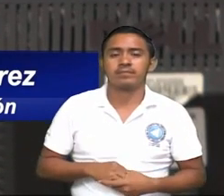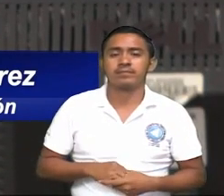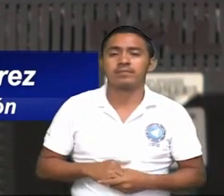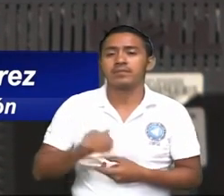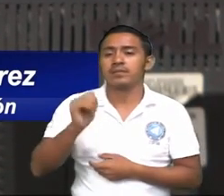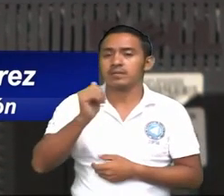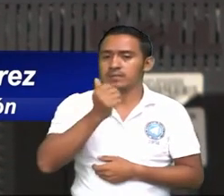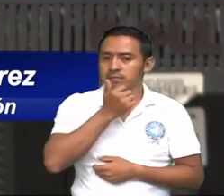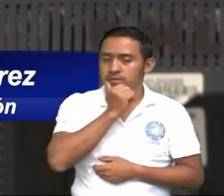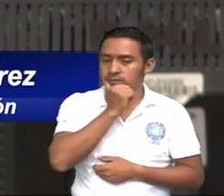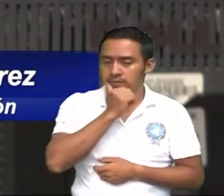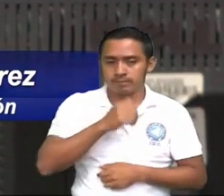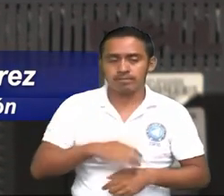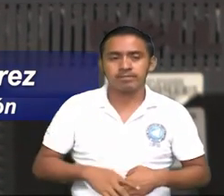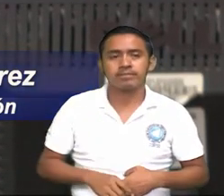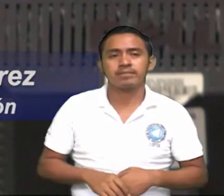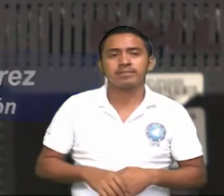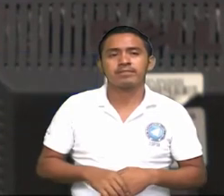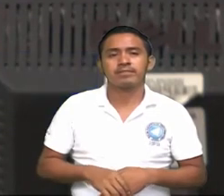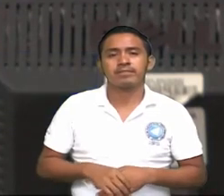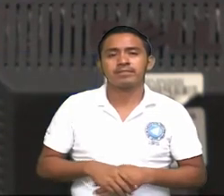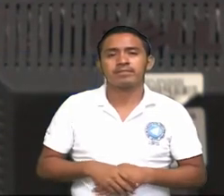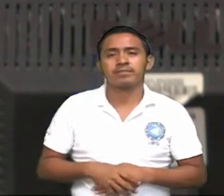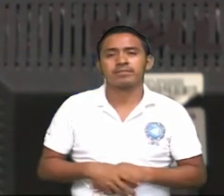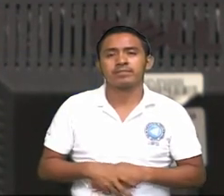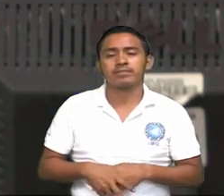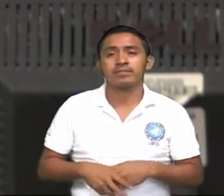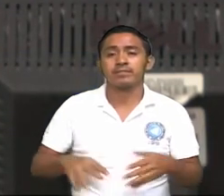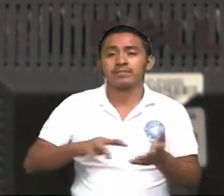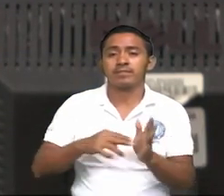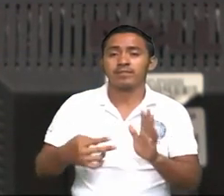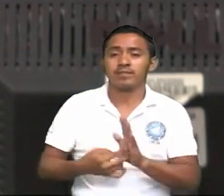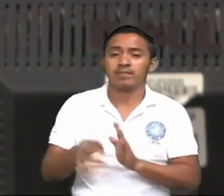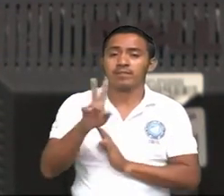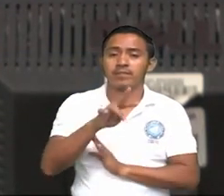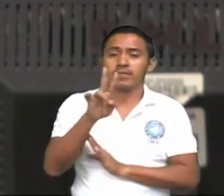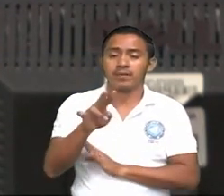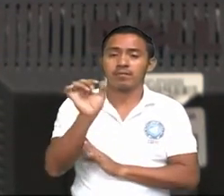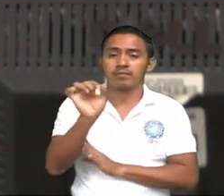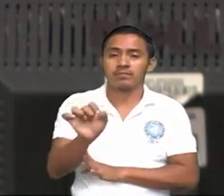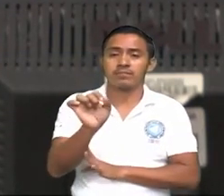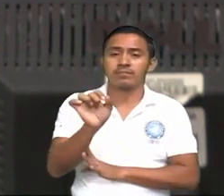Reino Unido representa el